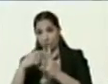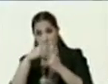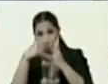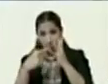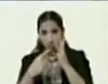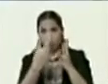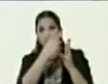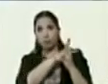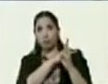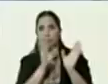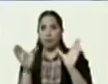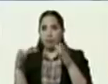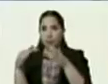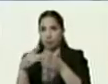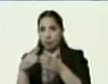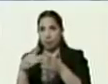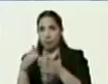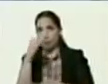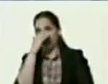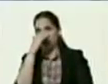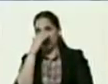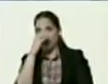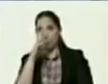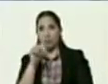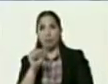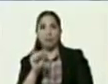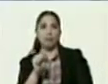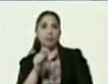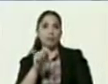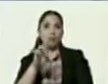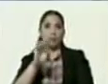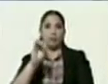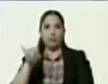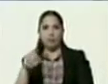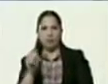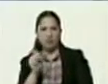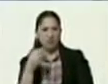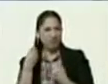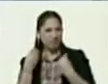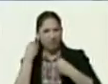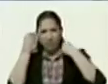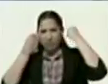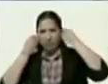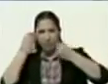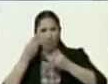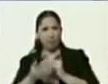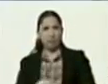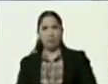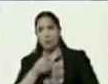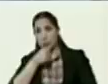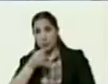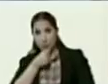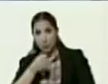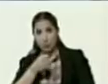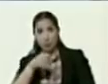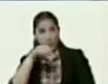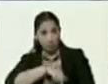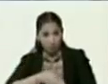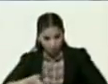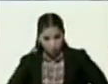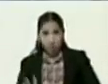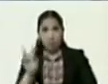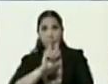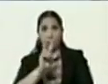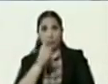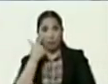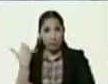del grupo Los Rastrojos cómo se le ocurre a una periodista que es venezolana porque nació en Venezuela